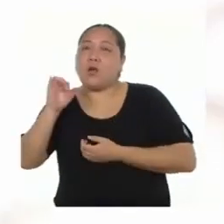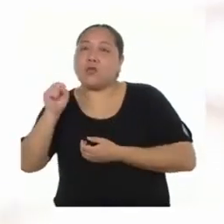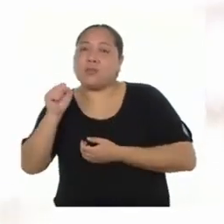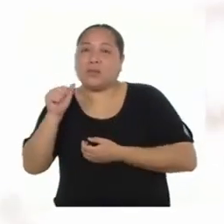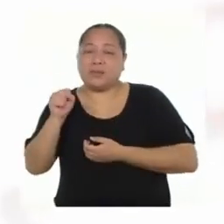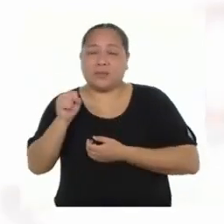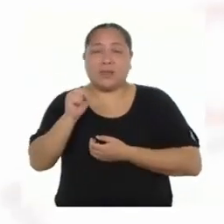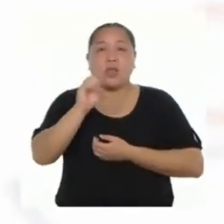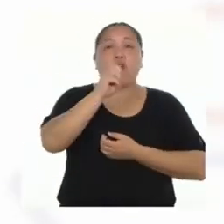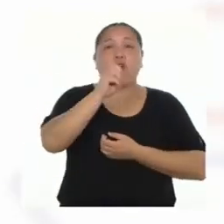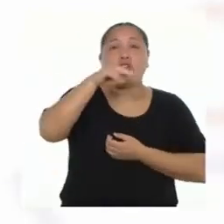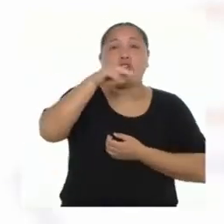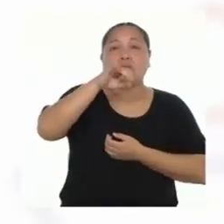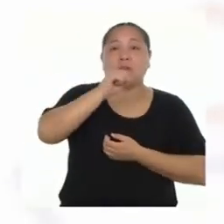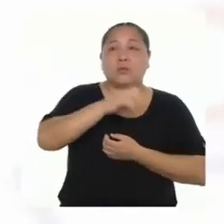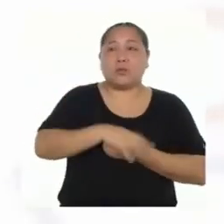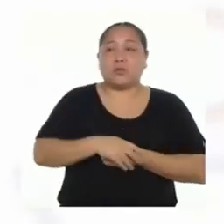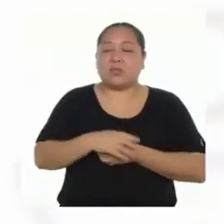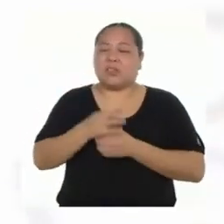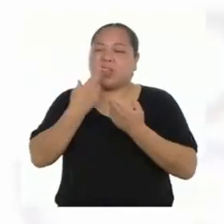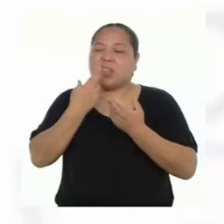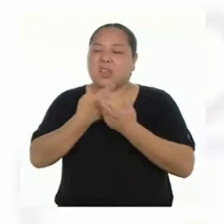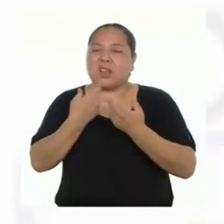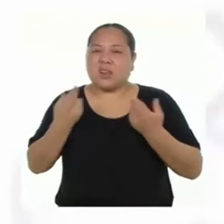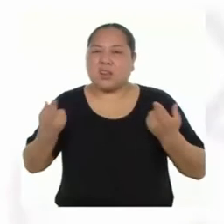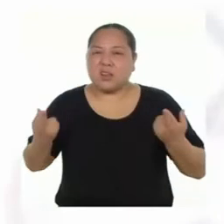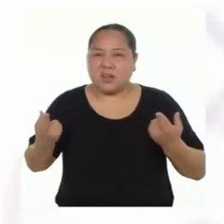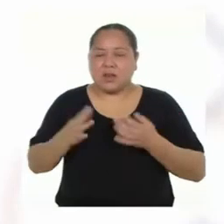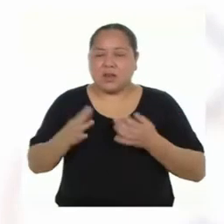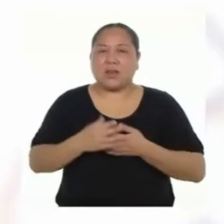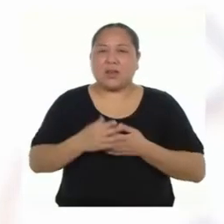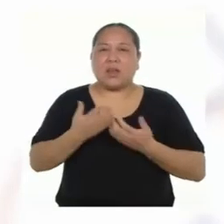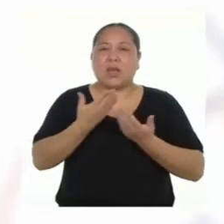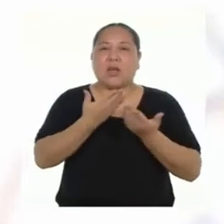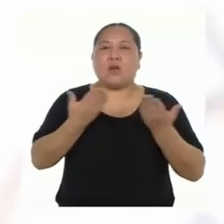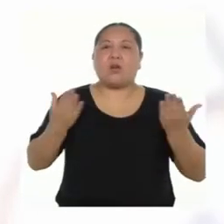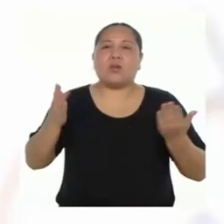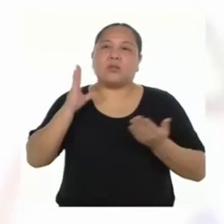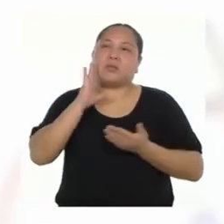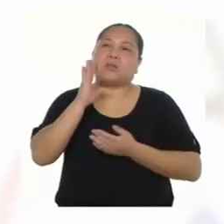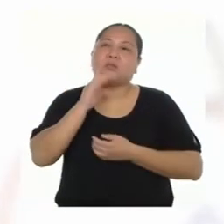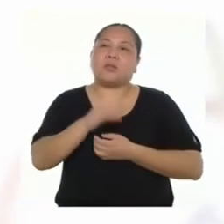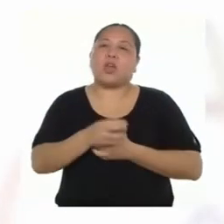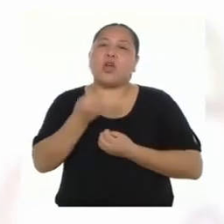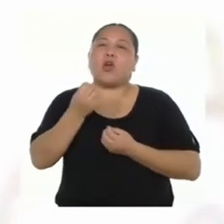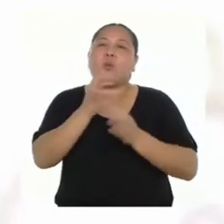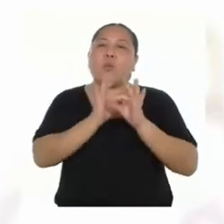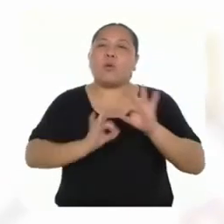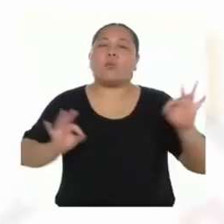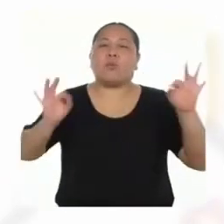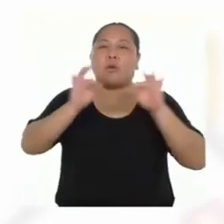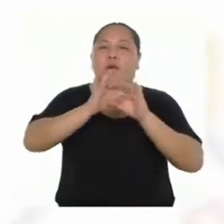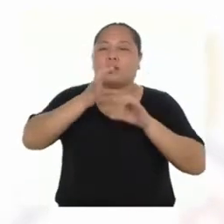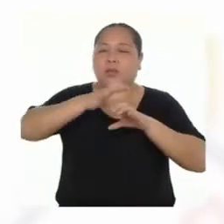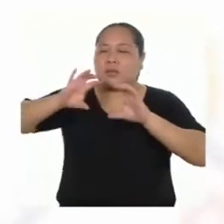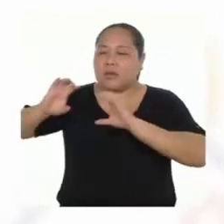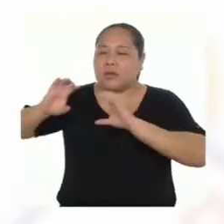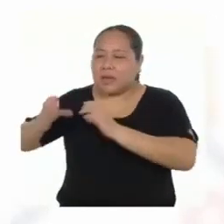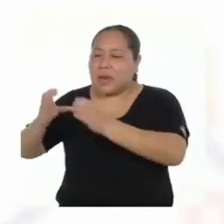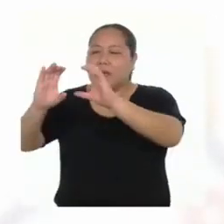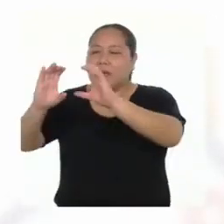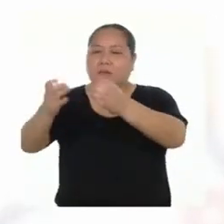de los residuos sólidos, así como la importancia de clasificar dichos residuos.